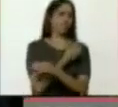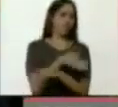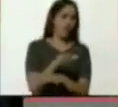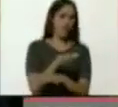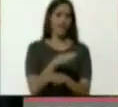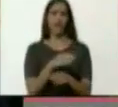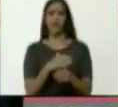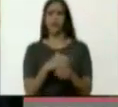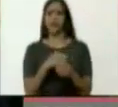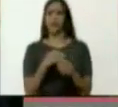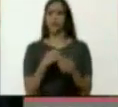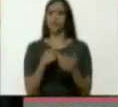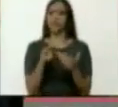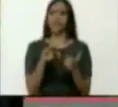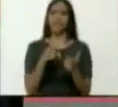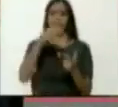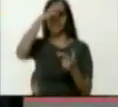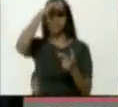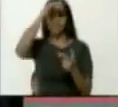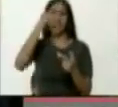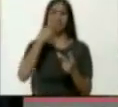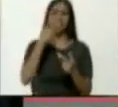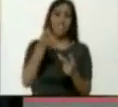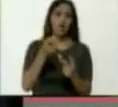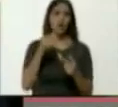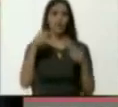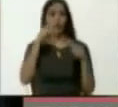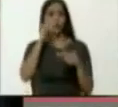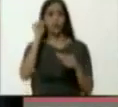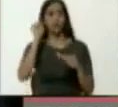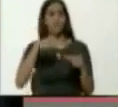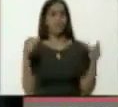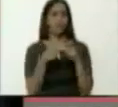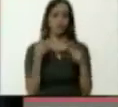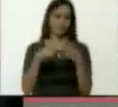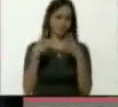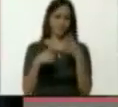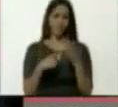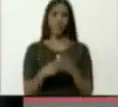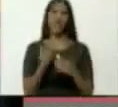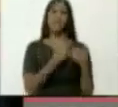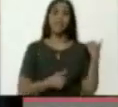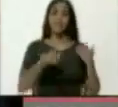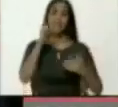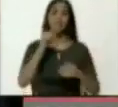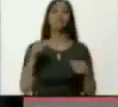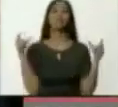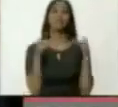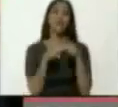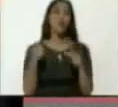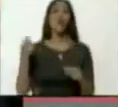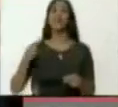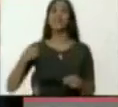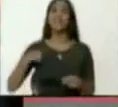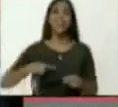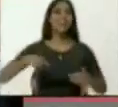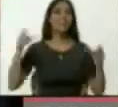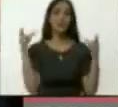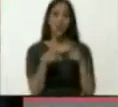Trump dijo la cosa, que si Nicolás Maduro sí se reunió, etcétera, etcétera. El presidente Nicolás Maduro se va a reunir con el que tenga que